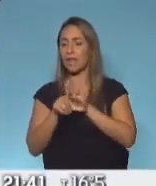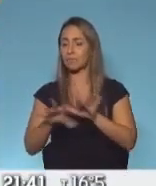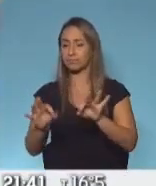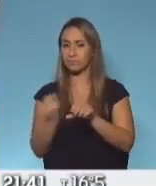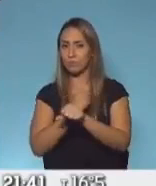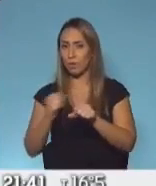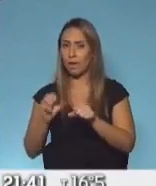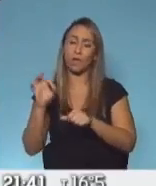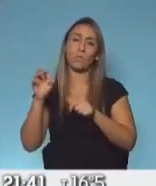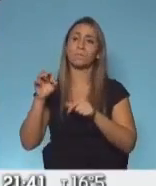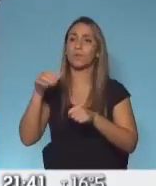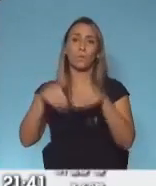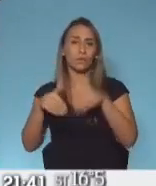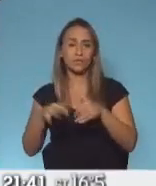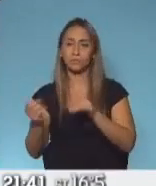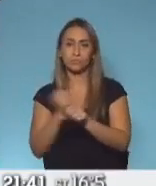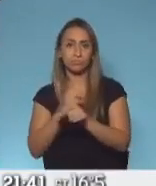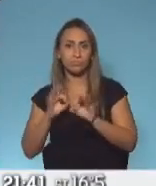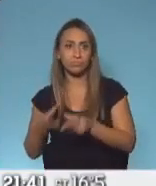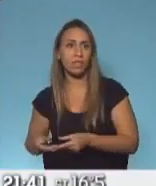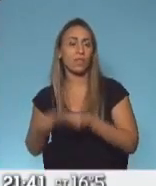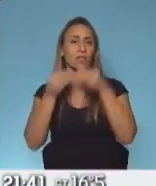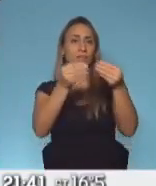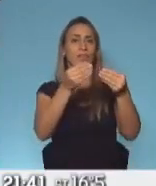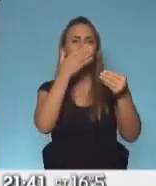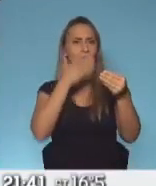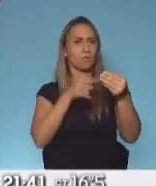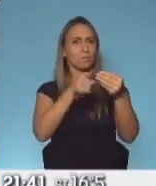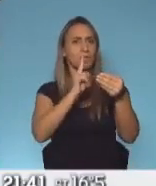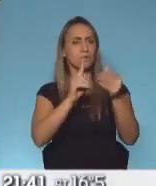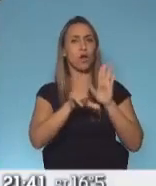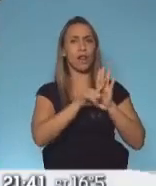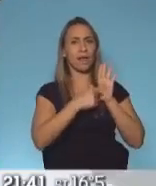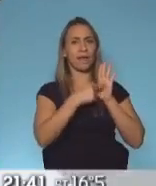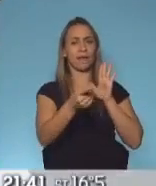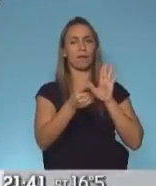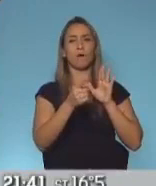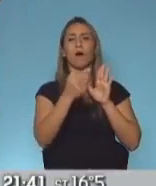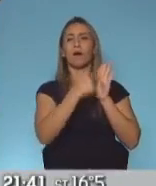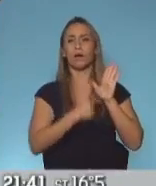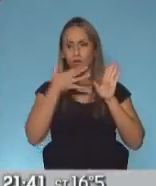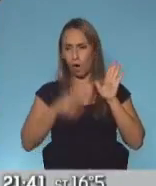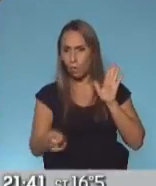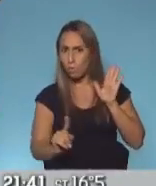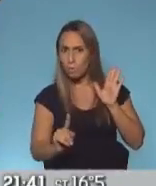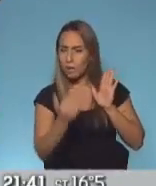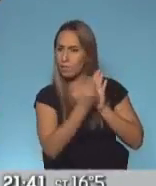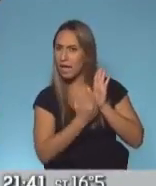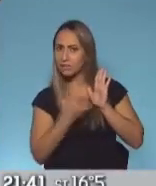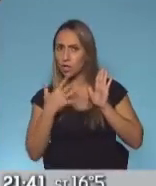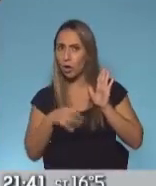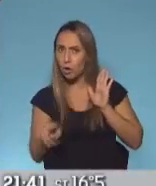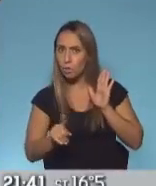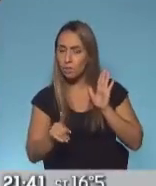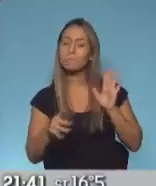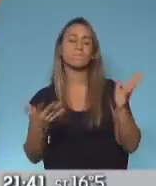se votó la ley, puede caer la ley, digamos, por vicio de forma. Entonces la declaración de certeza de la Corte